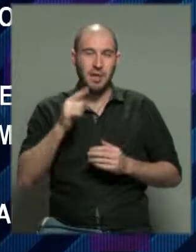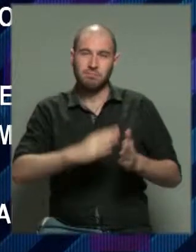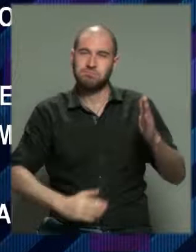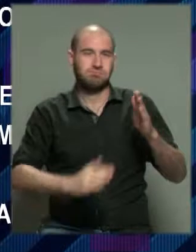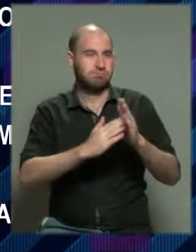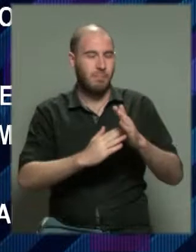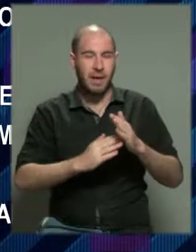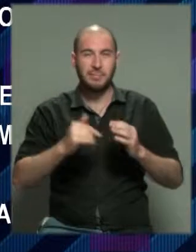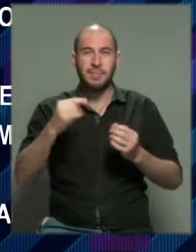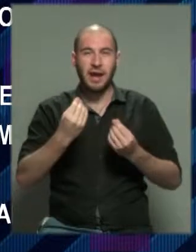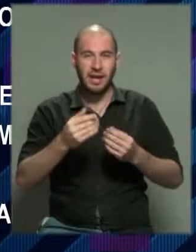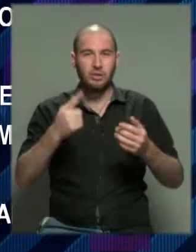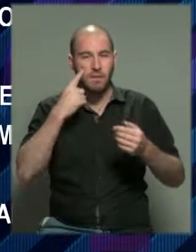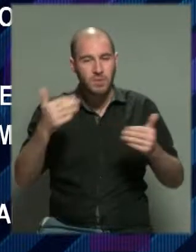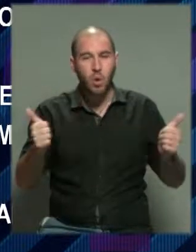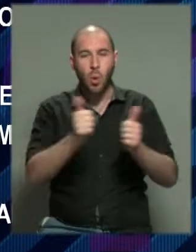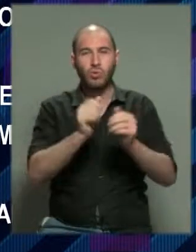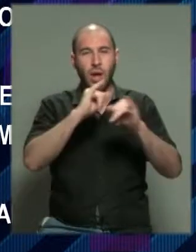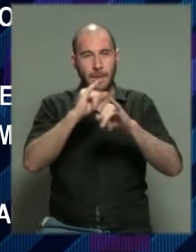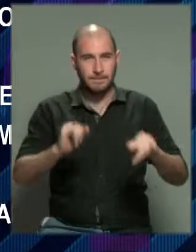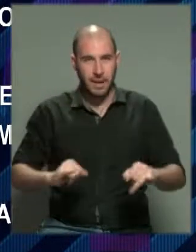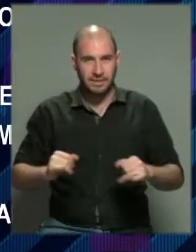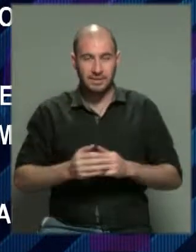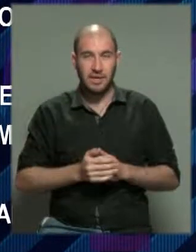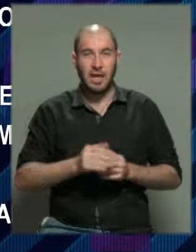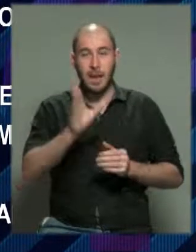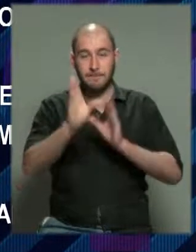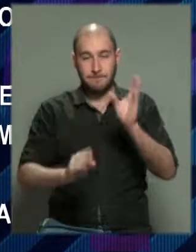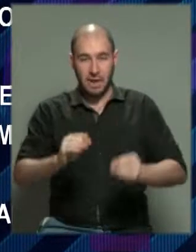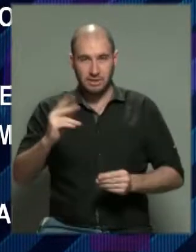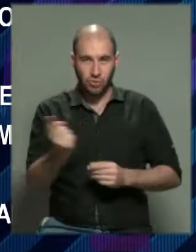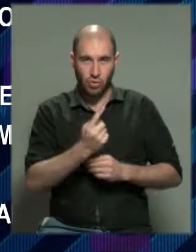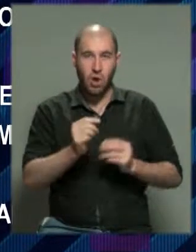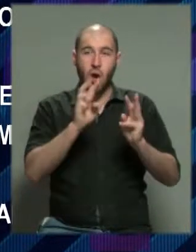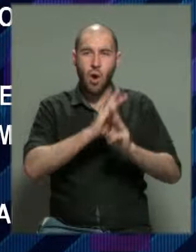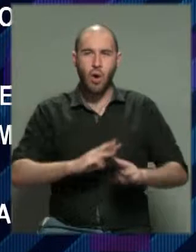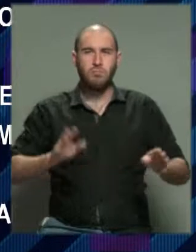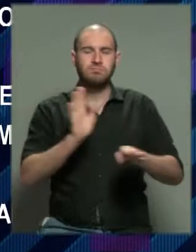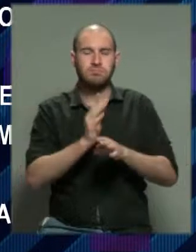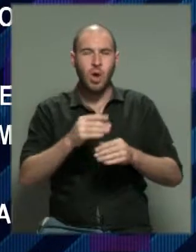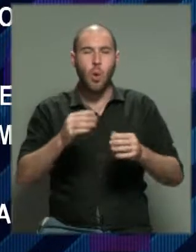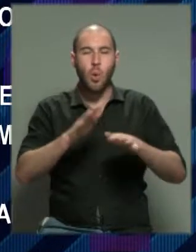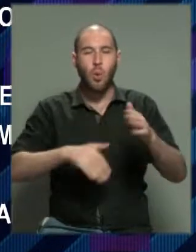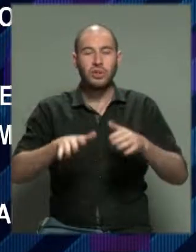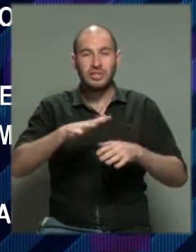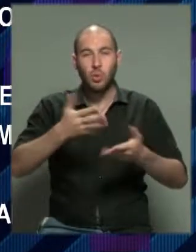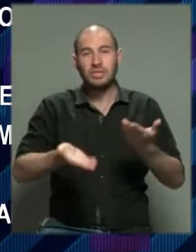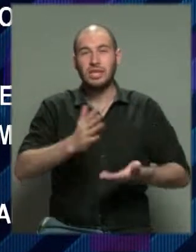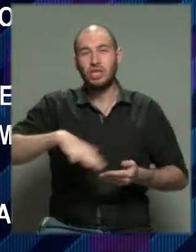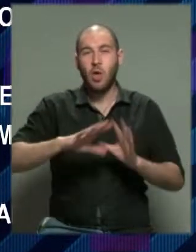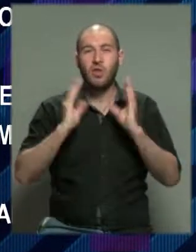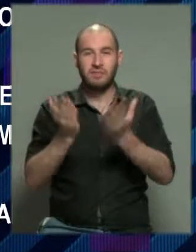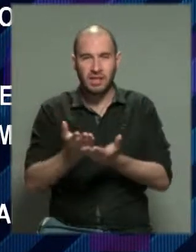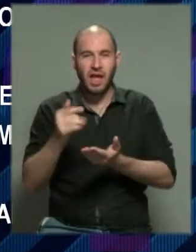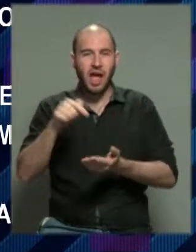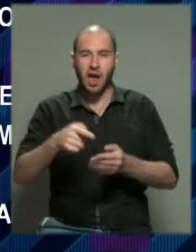principio fundamental para la convivencia pacífica entre las naciones. Para la ONU, la búsqueda de la justicia social universal es el